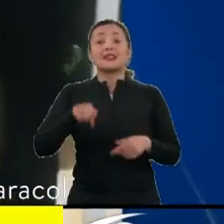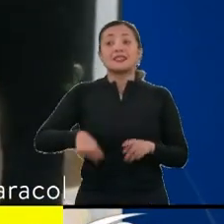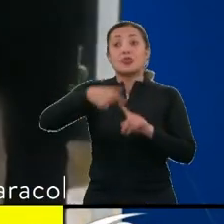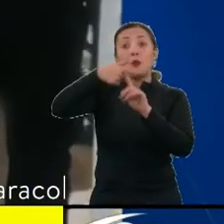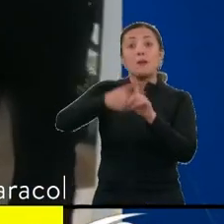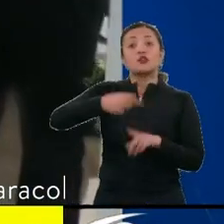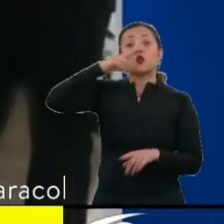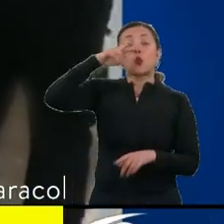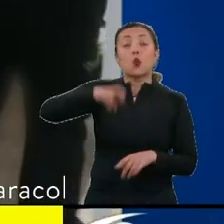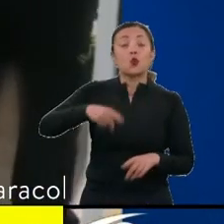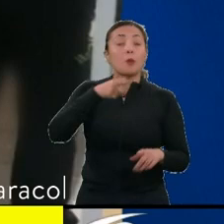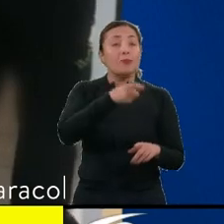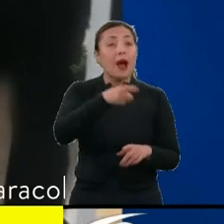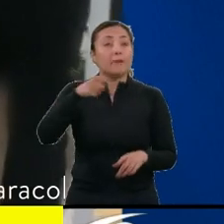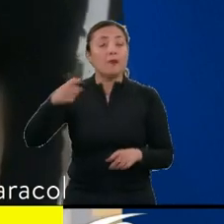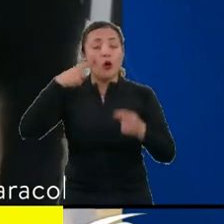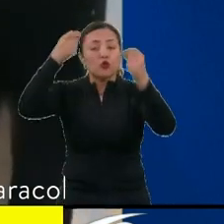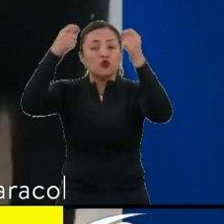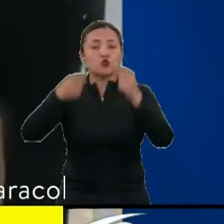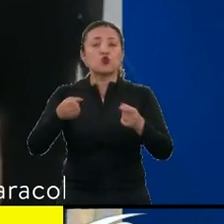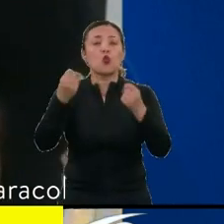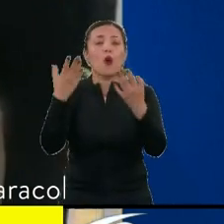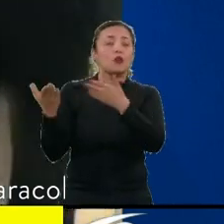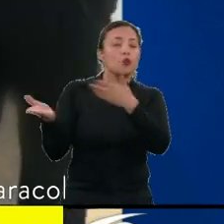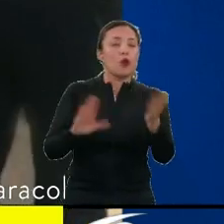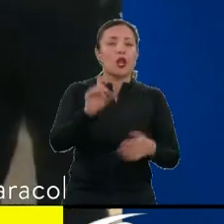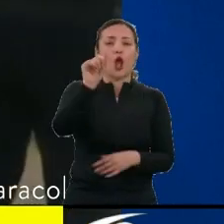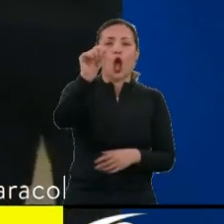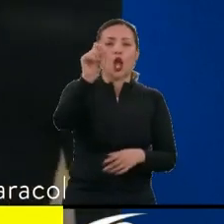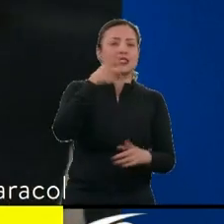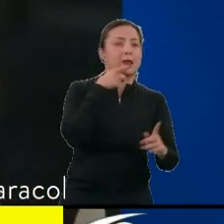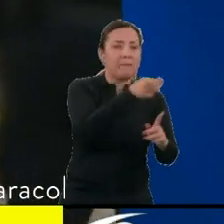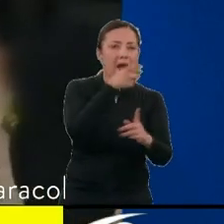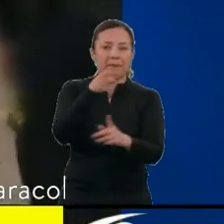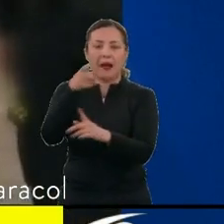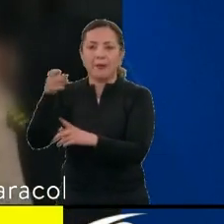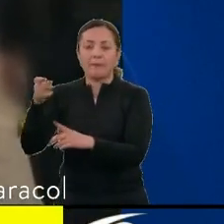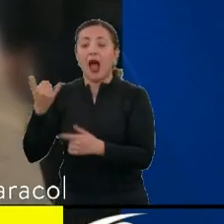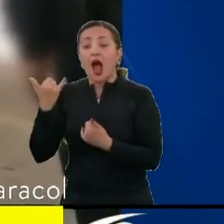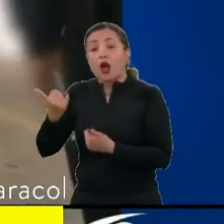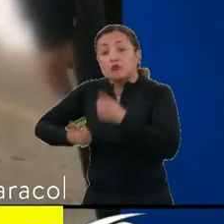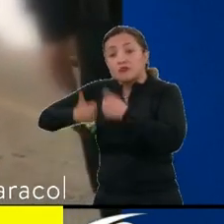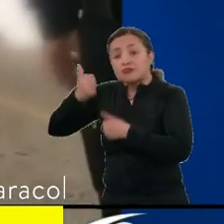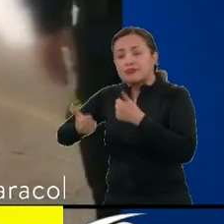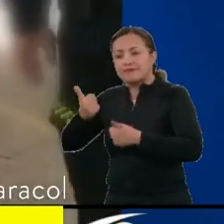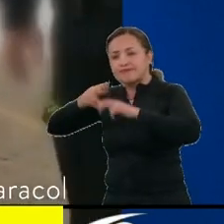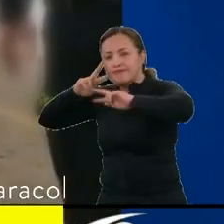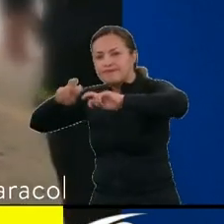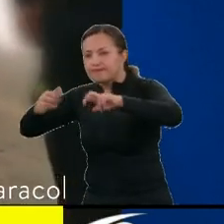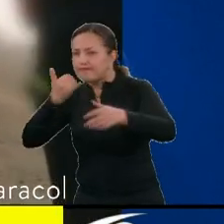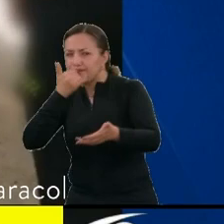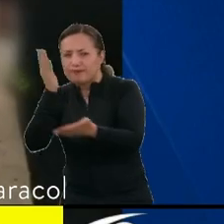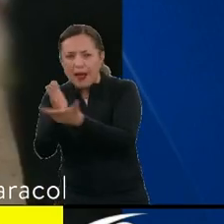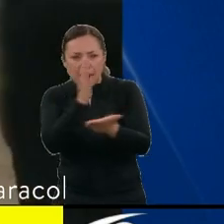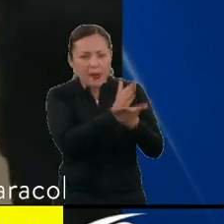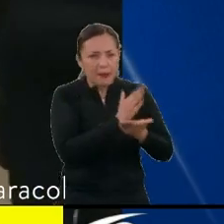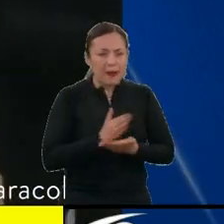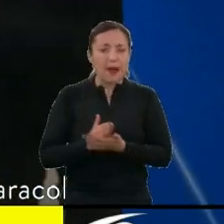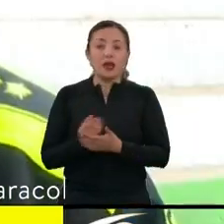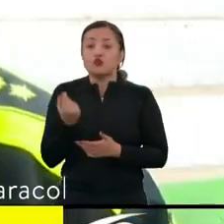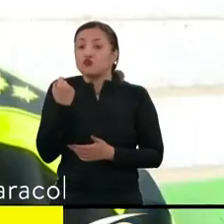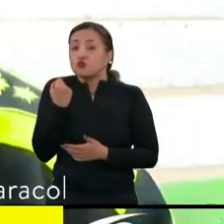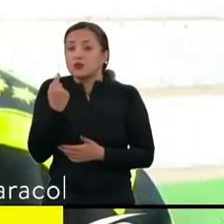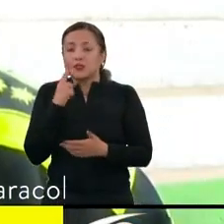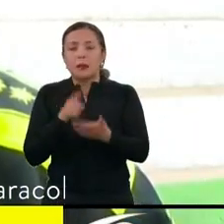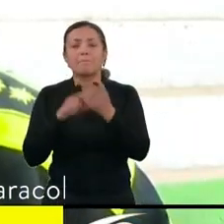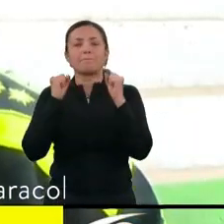se han presentado en Cartagena 11 homicidios. Las autoridades adelantan las investigaciones de estos hechos. Los casos recientes han